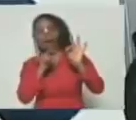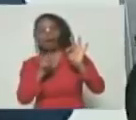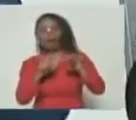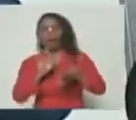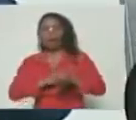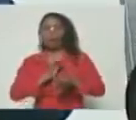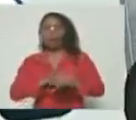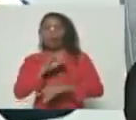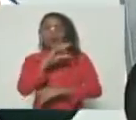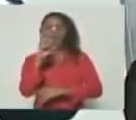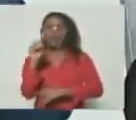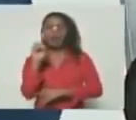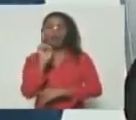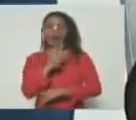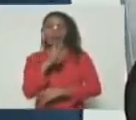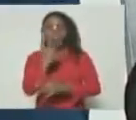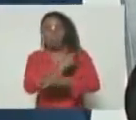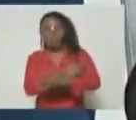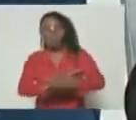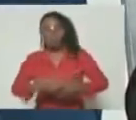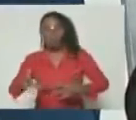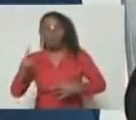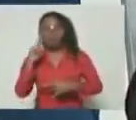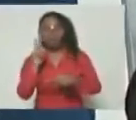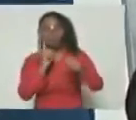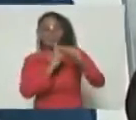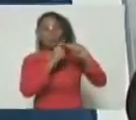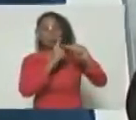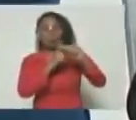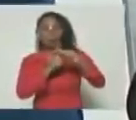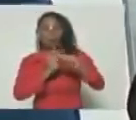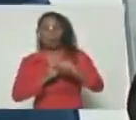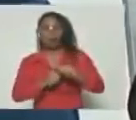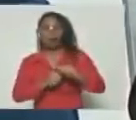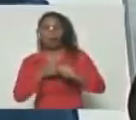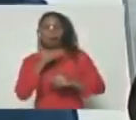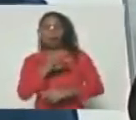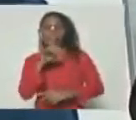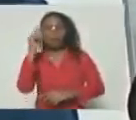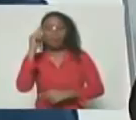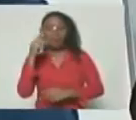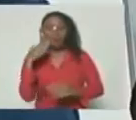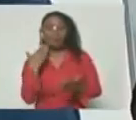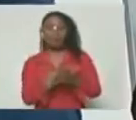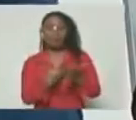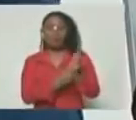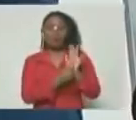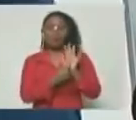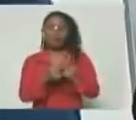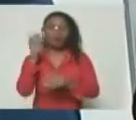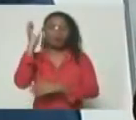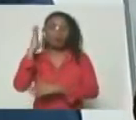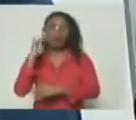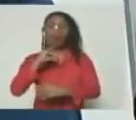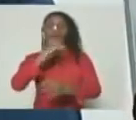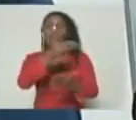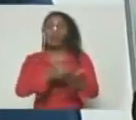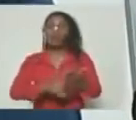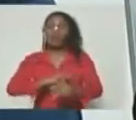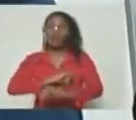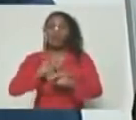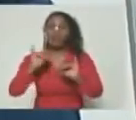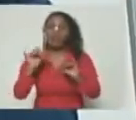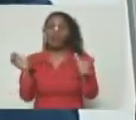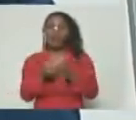los 540 y pico de millones que se pillaron y se robaron, que en los próximos días le presento, señor presidente de la Asamblea, el informe final de la